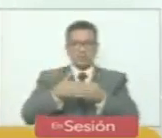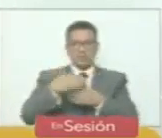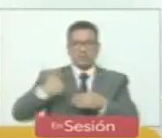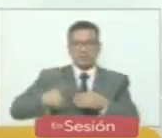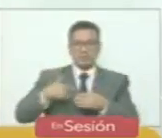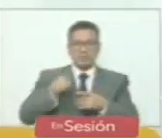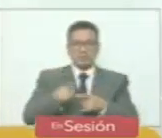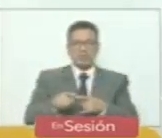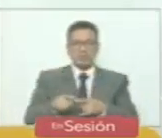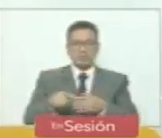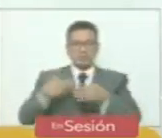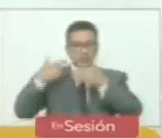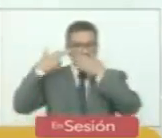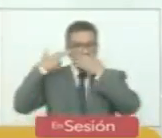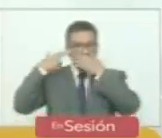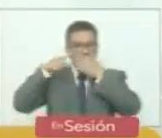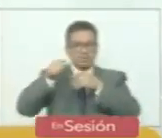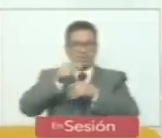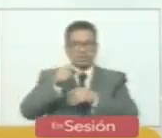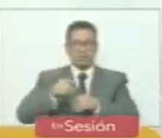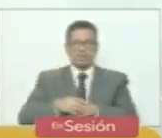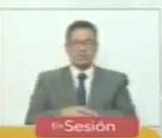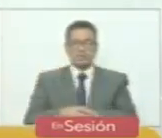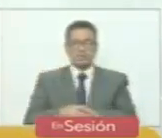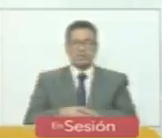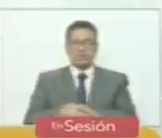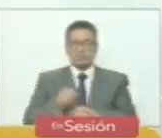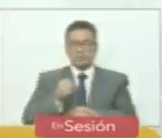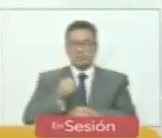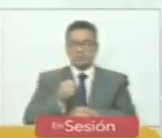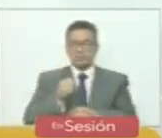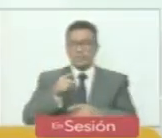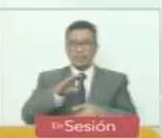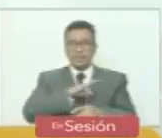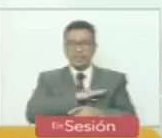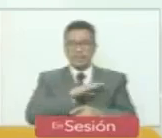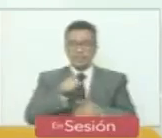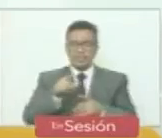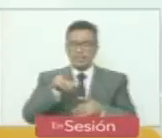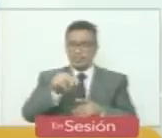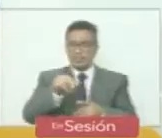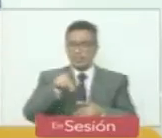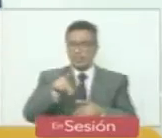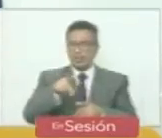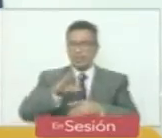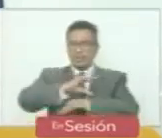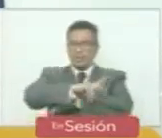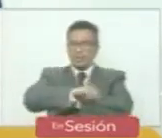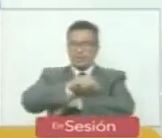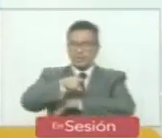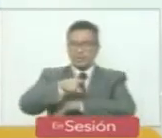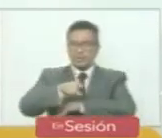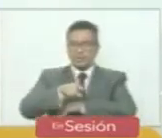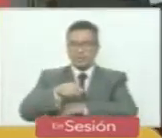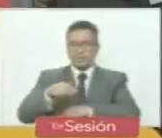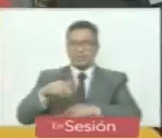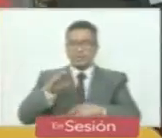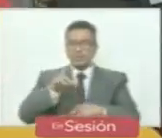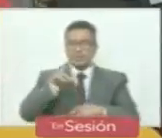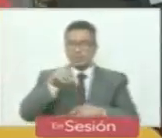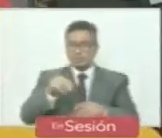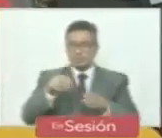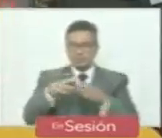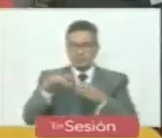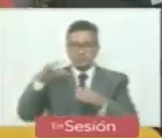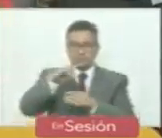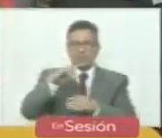unos secuestradores de un bien que no les pertenece. Son unos ladrones de un bien que no les